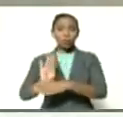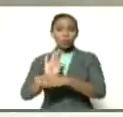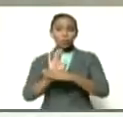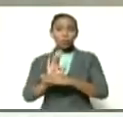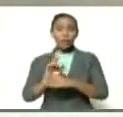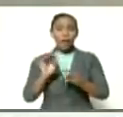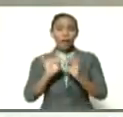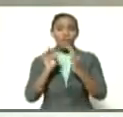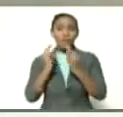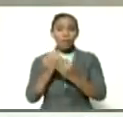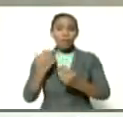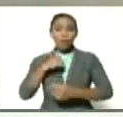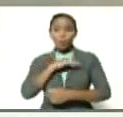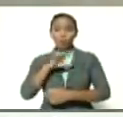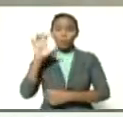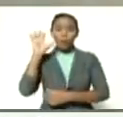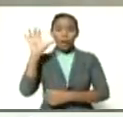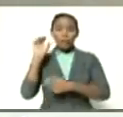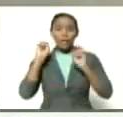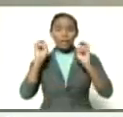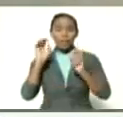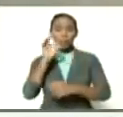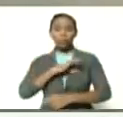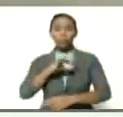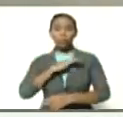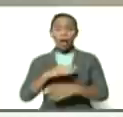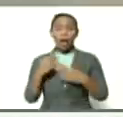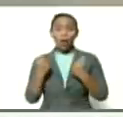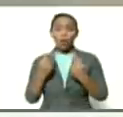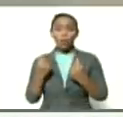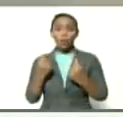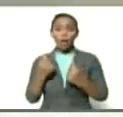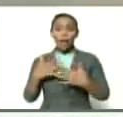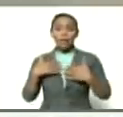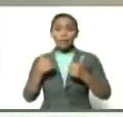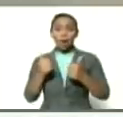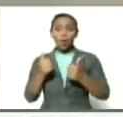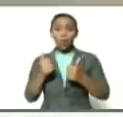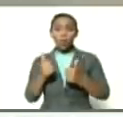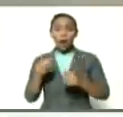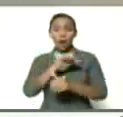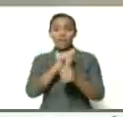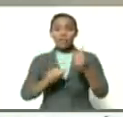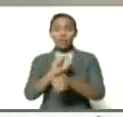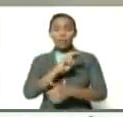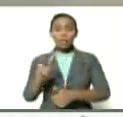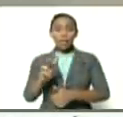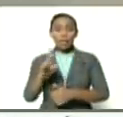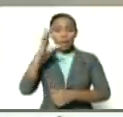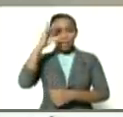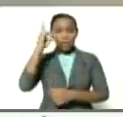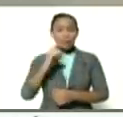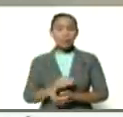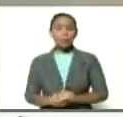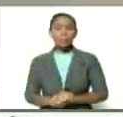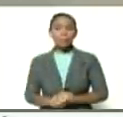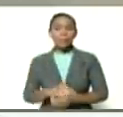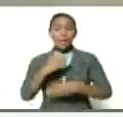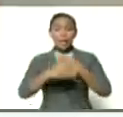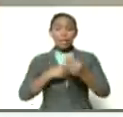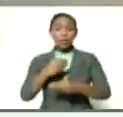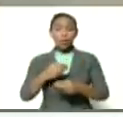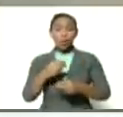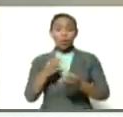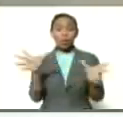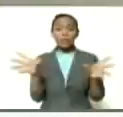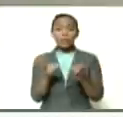y las familias de nuestro país en el ámbito social, económico y la salud. La vicepresidenta ejecutiva de la República, Delcy Rodríguez, realizaba un